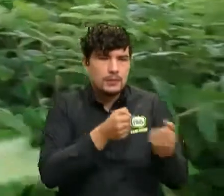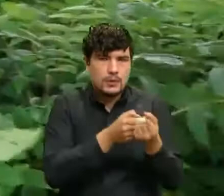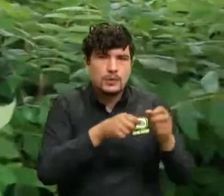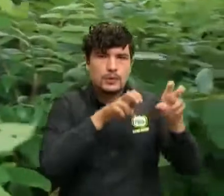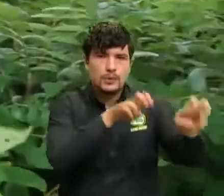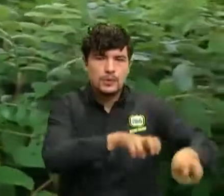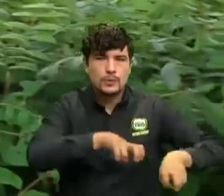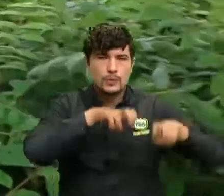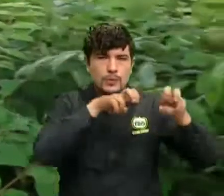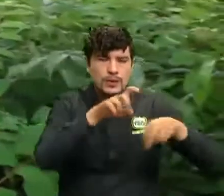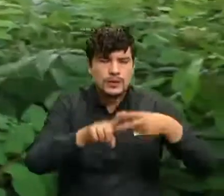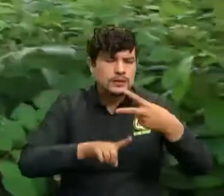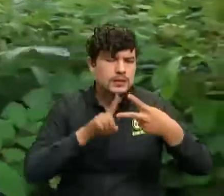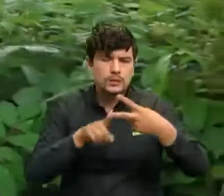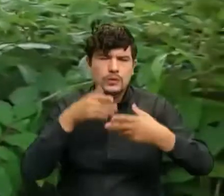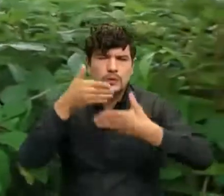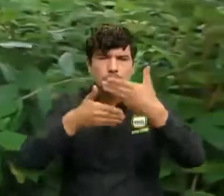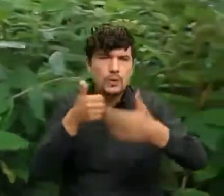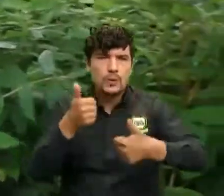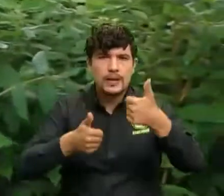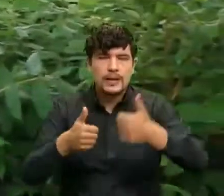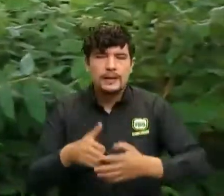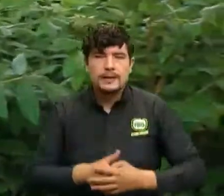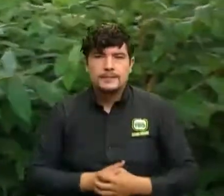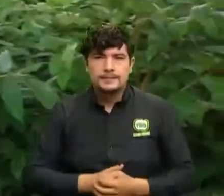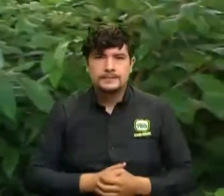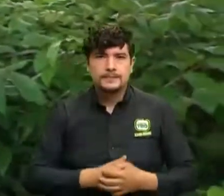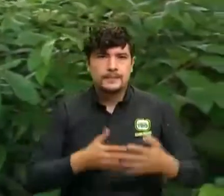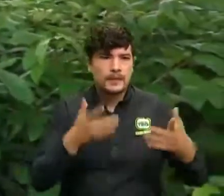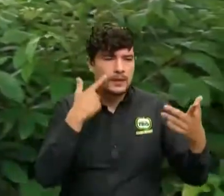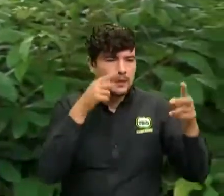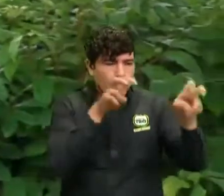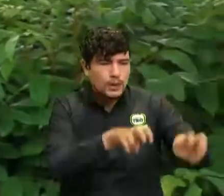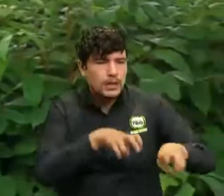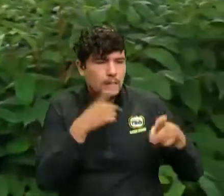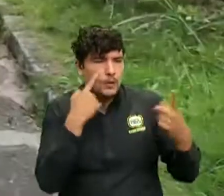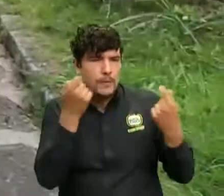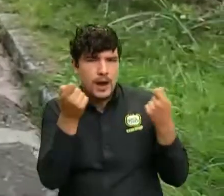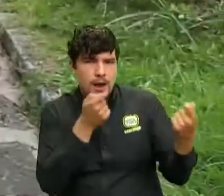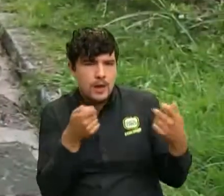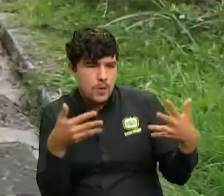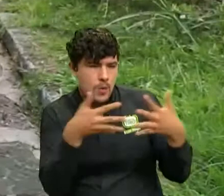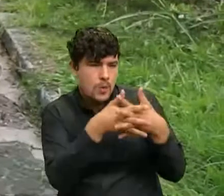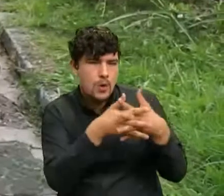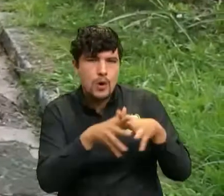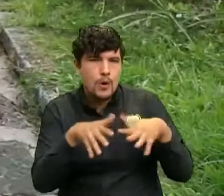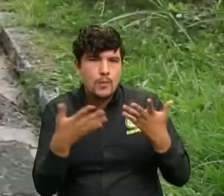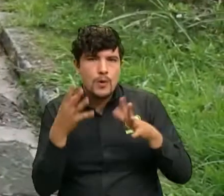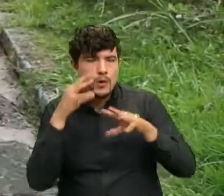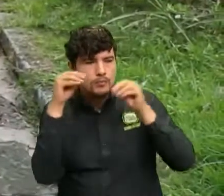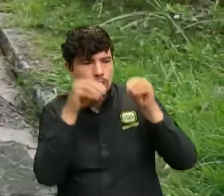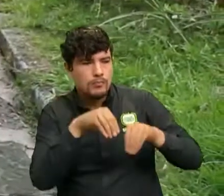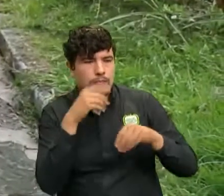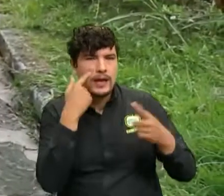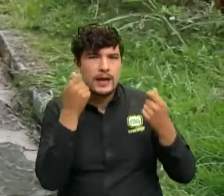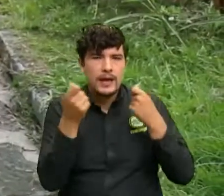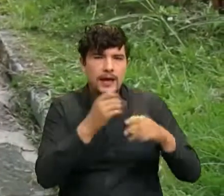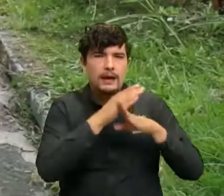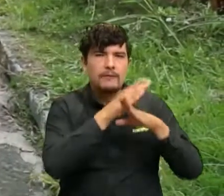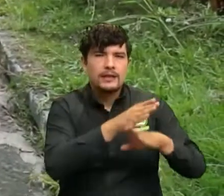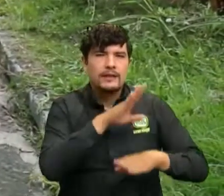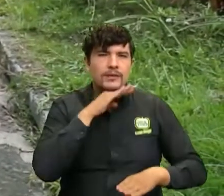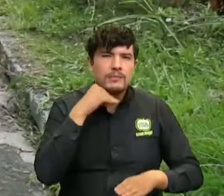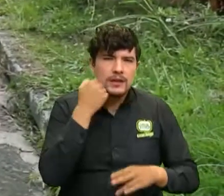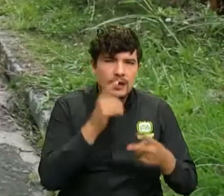cultivos. Una segunda fase que sería el manejo integrado del cultivo, que entraríamos a ver temas de control de plagas, control de